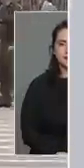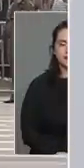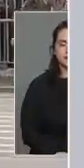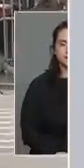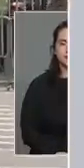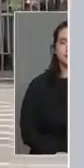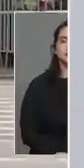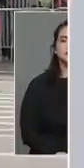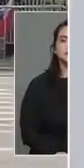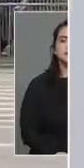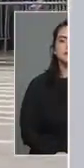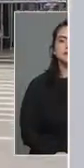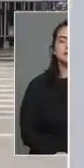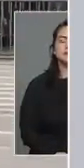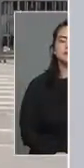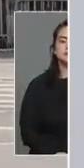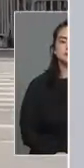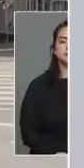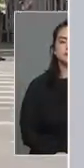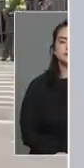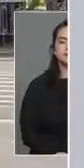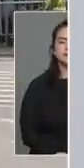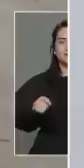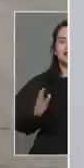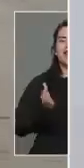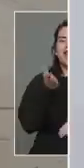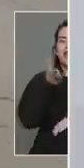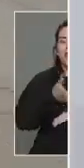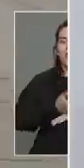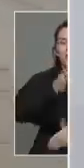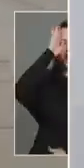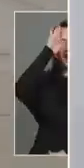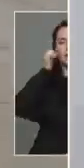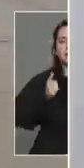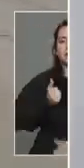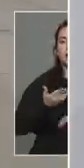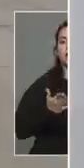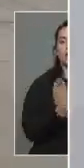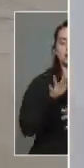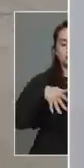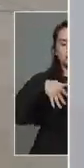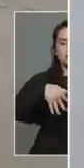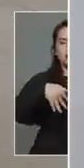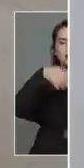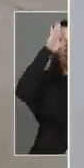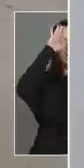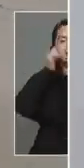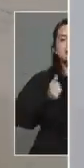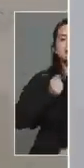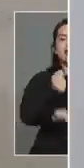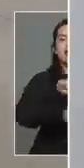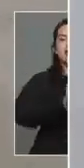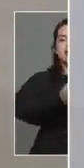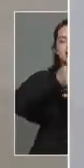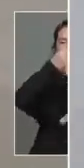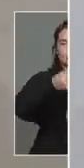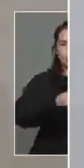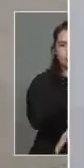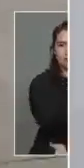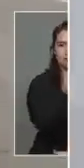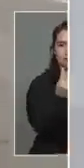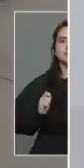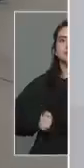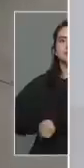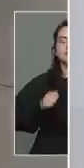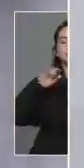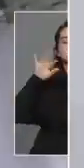seguimos sosteniendo, porque creemos en el multilateralismo, sea con Israel, Estados Unidos, como cualquier otro país de nuestro